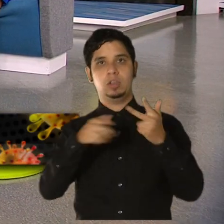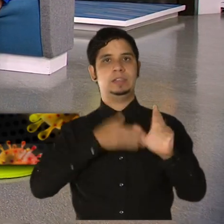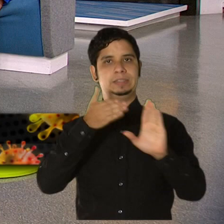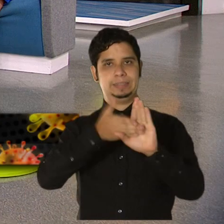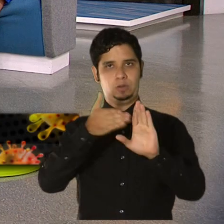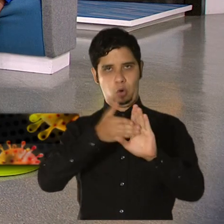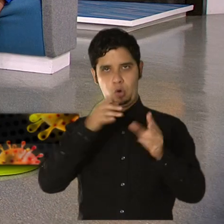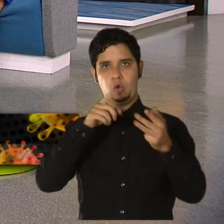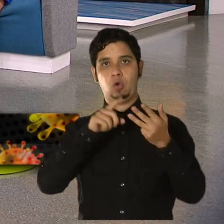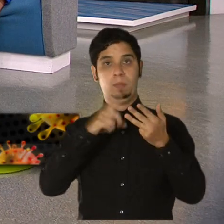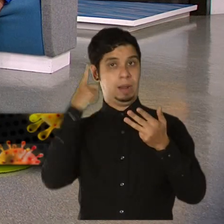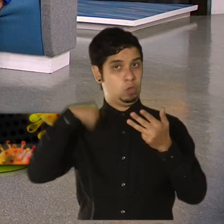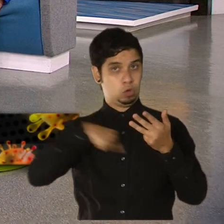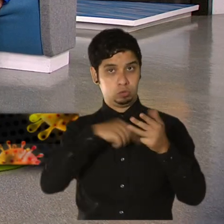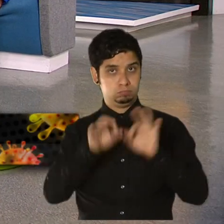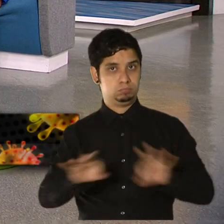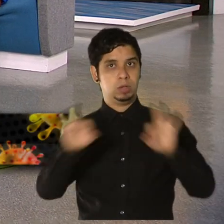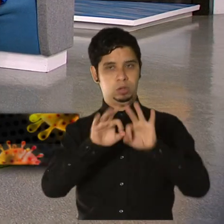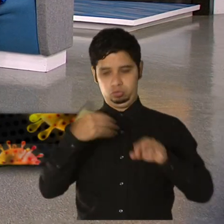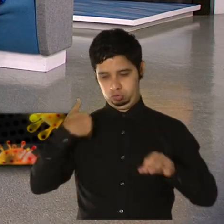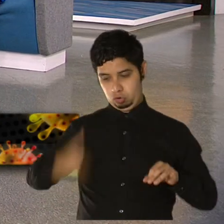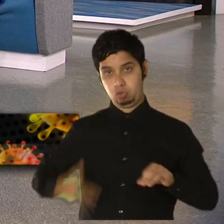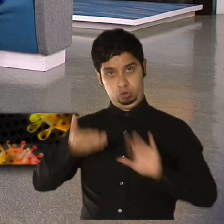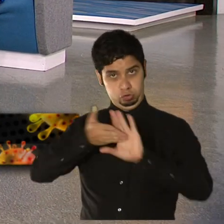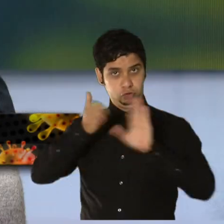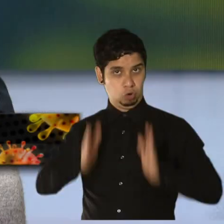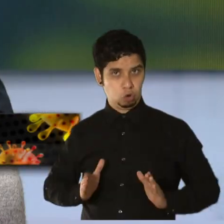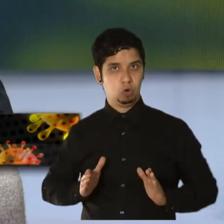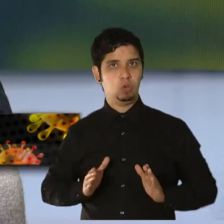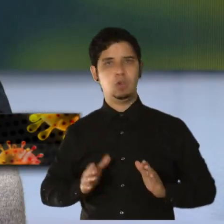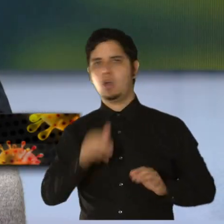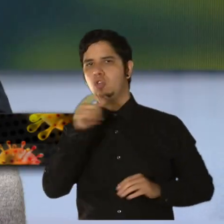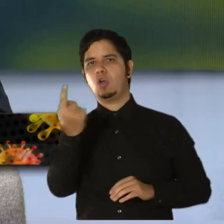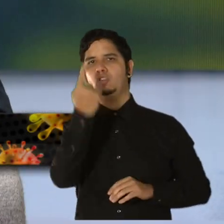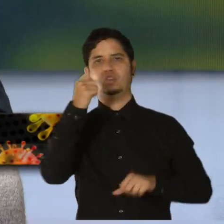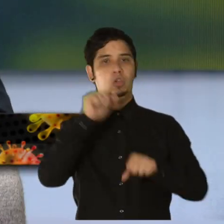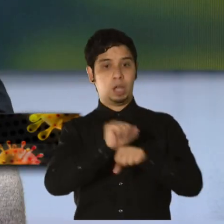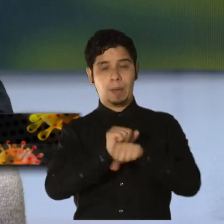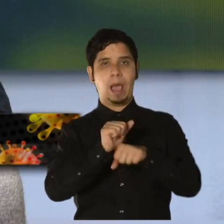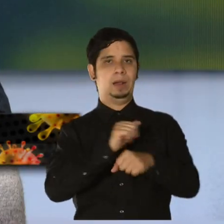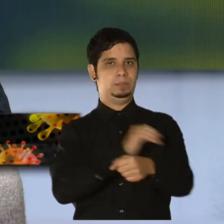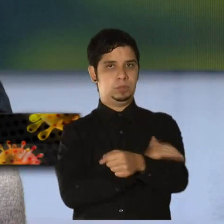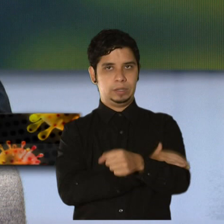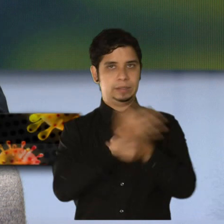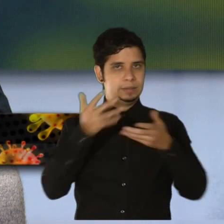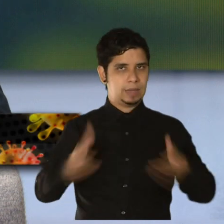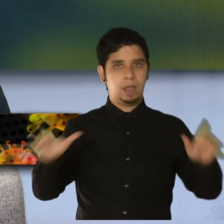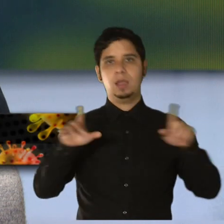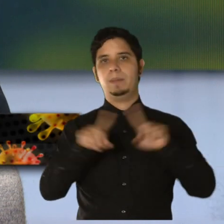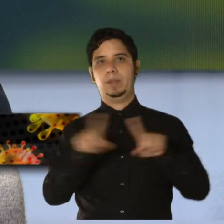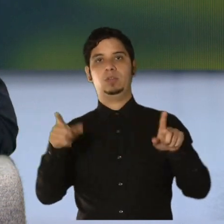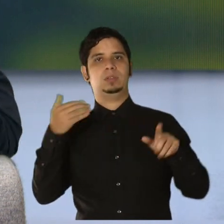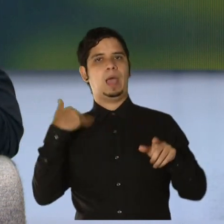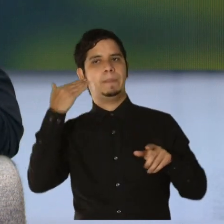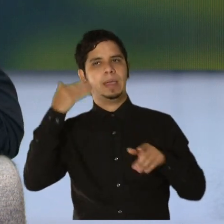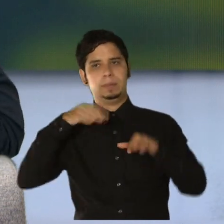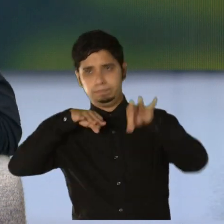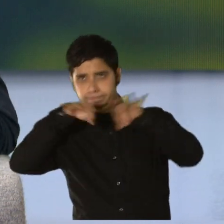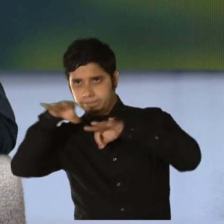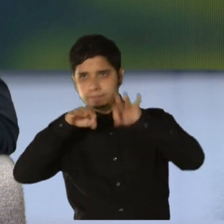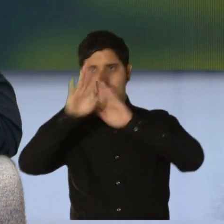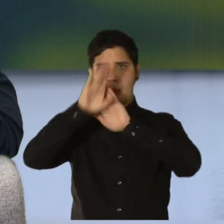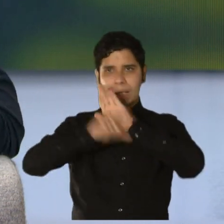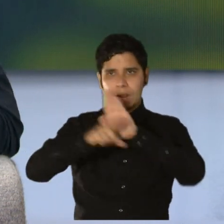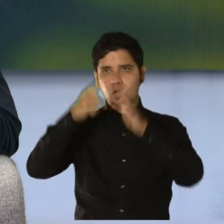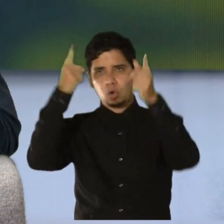es sumamente importante, sobre todo para mí como psicólogo. No es tan solo trabajar el uso de sustancias, también trabajar el qué te llevó al uso de sustancias, las